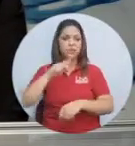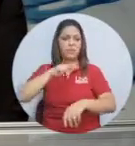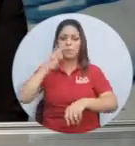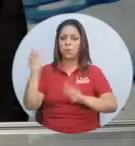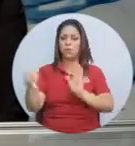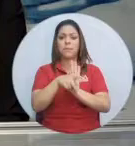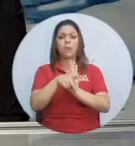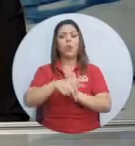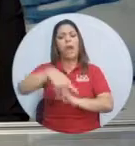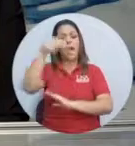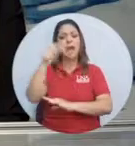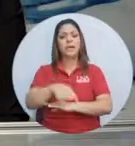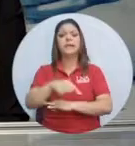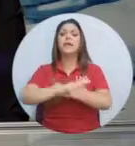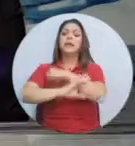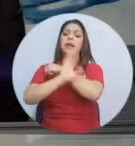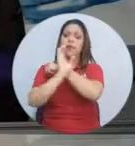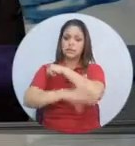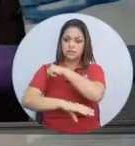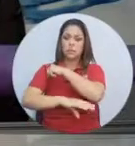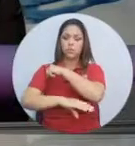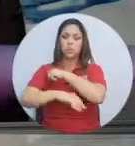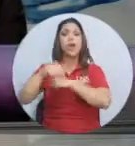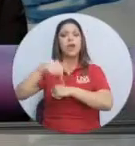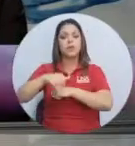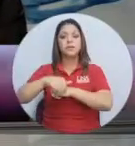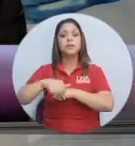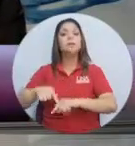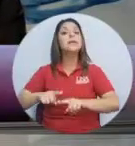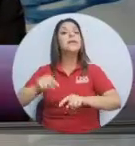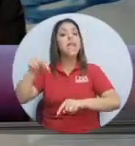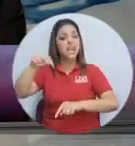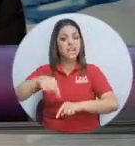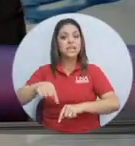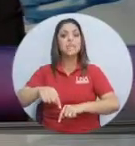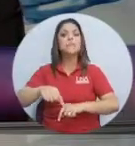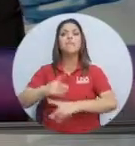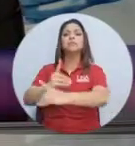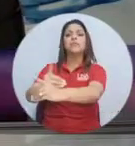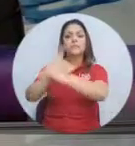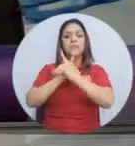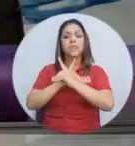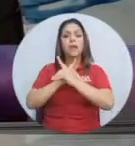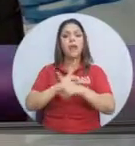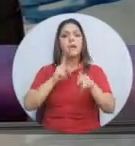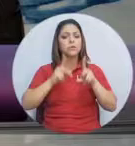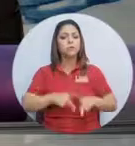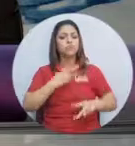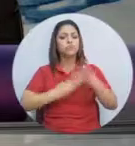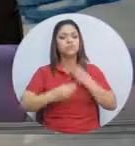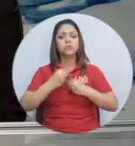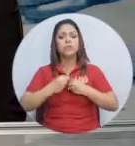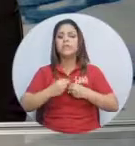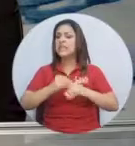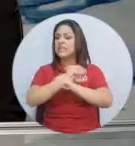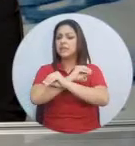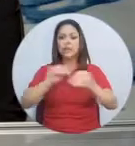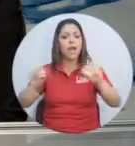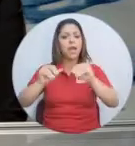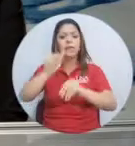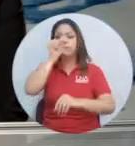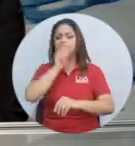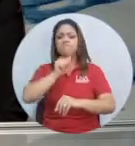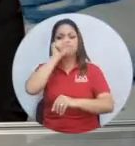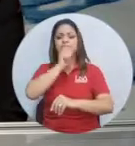se sanciona y que aquí eso sí tiene un eco, pero no el eco del victimario, el eco de la defensa y de las políticas de no